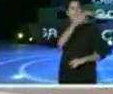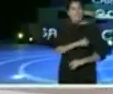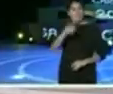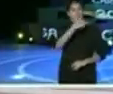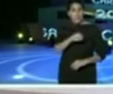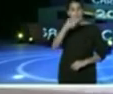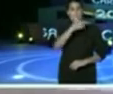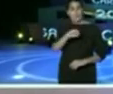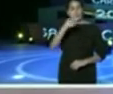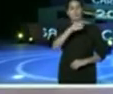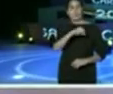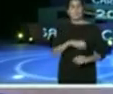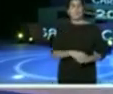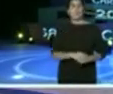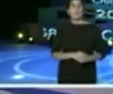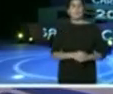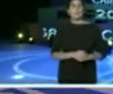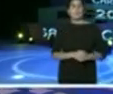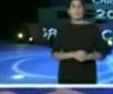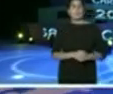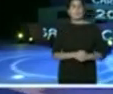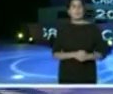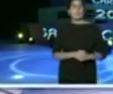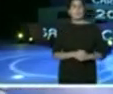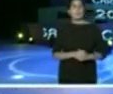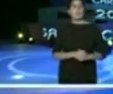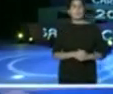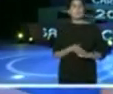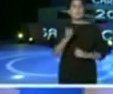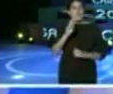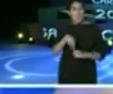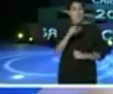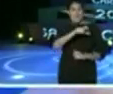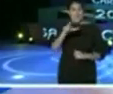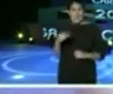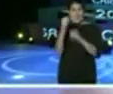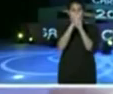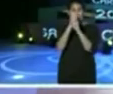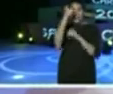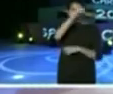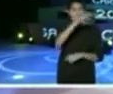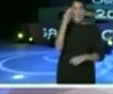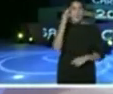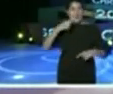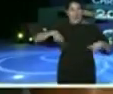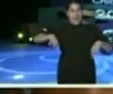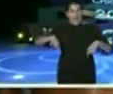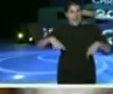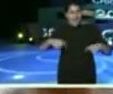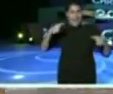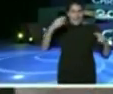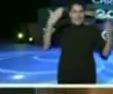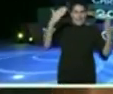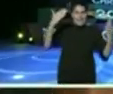interpretación. Y qué nervios, Alexi. Sobre todo los murgueros y murgueras. Nerviosos. Enhorabuena, chicos, también a